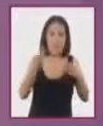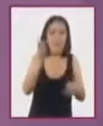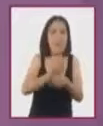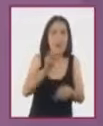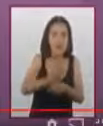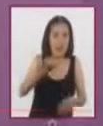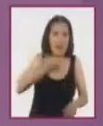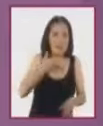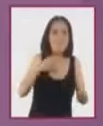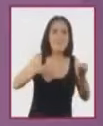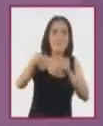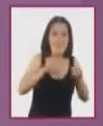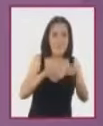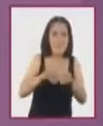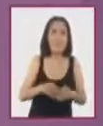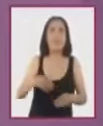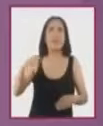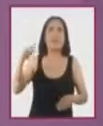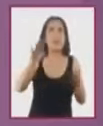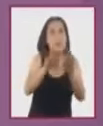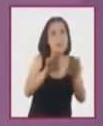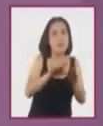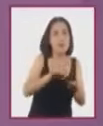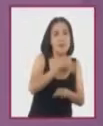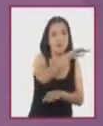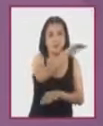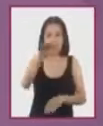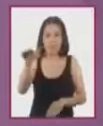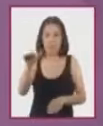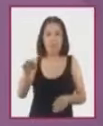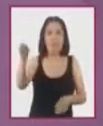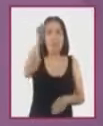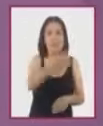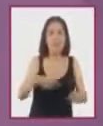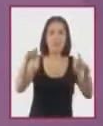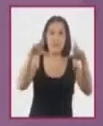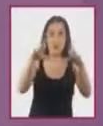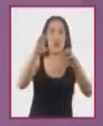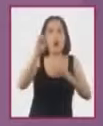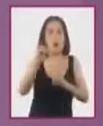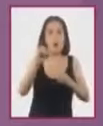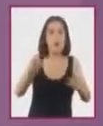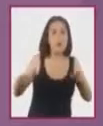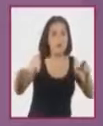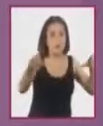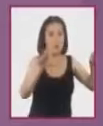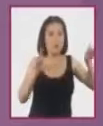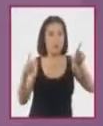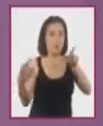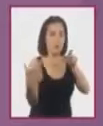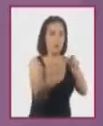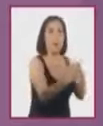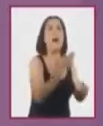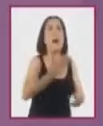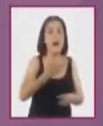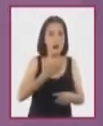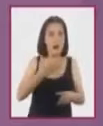de movimientos: rectos, circulares, parabólicos, hasta elípticos.